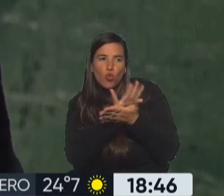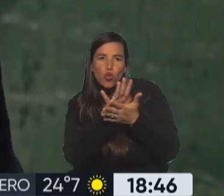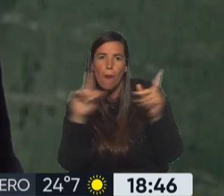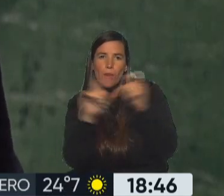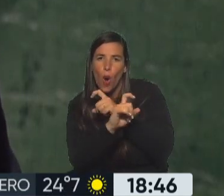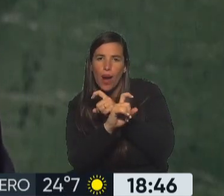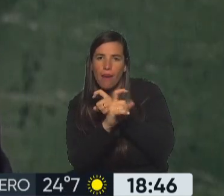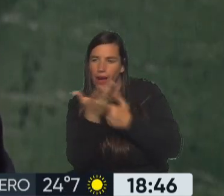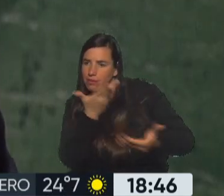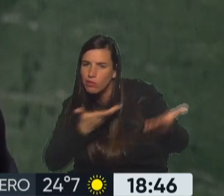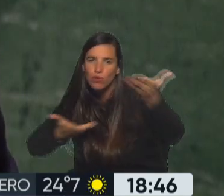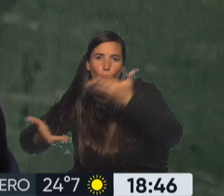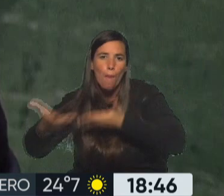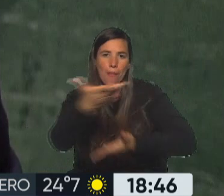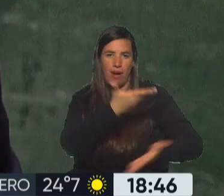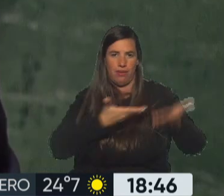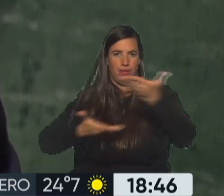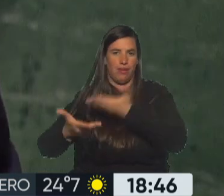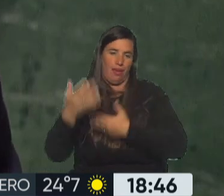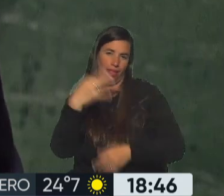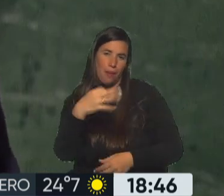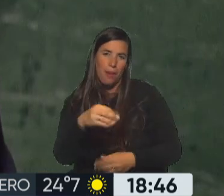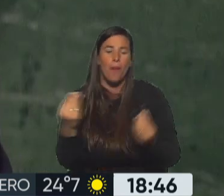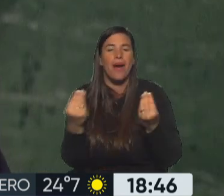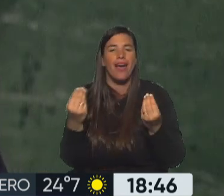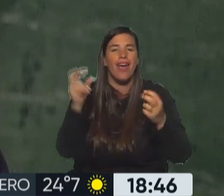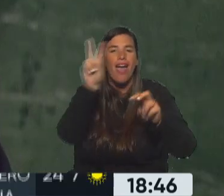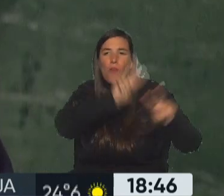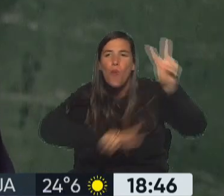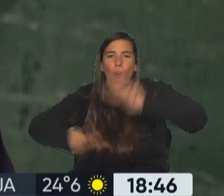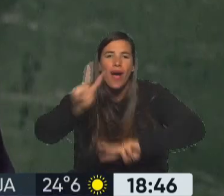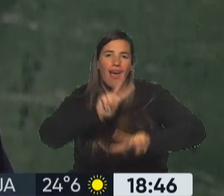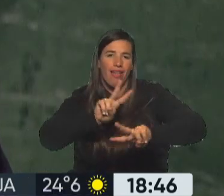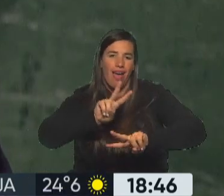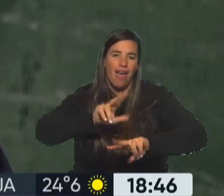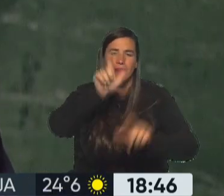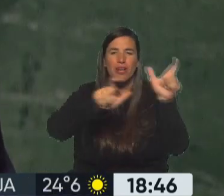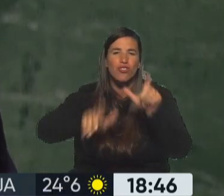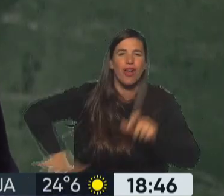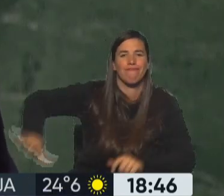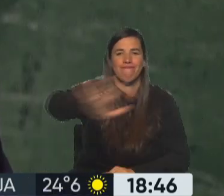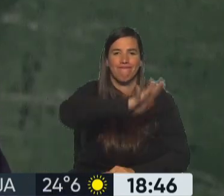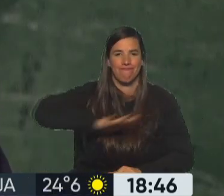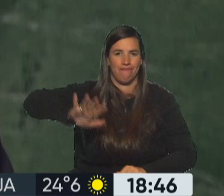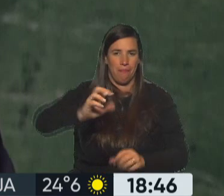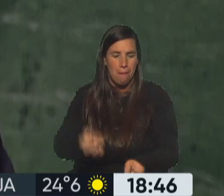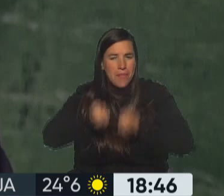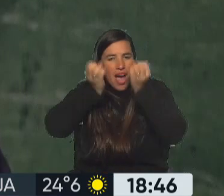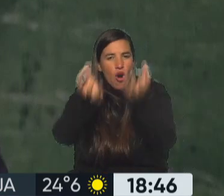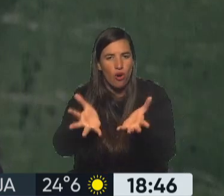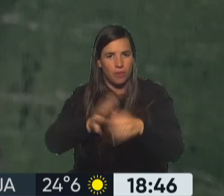actuar solidariamente y cooperar en la búsqueda del bienestar colectivo. Las propuestas